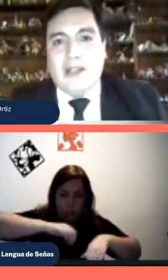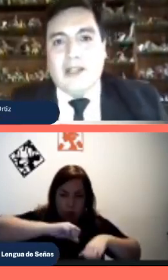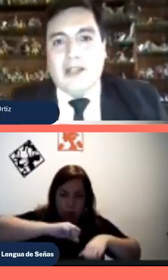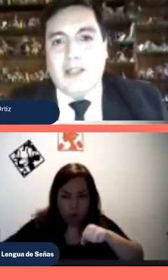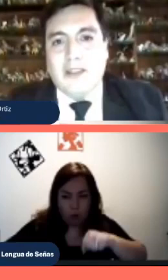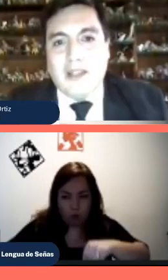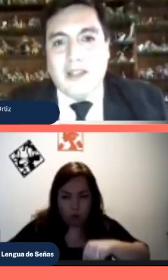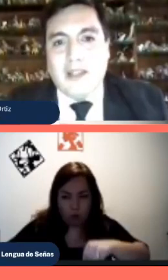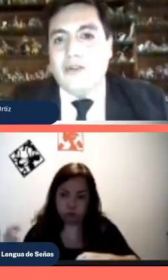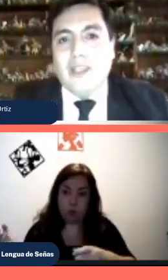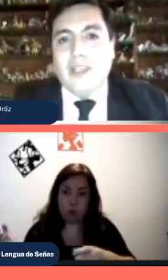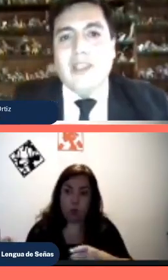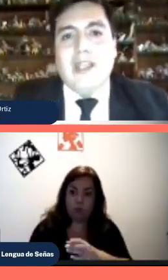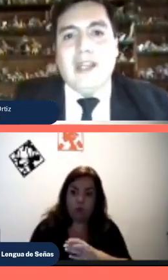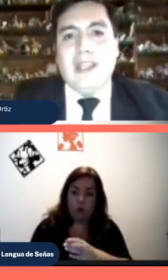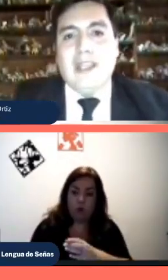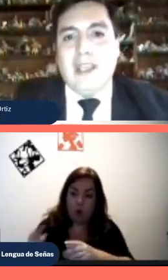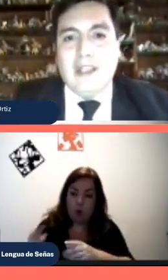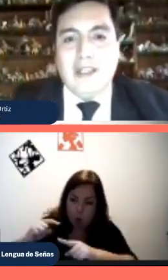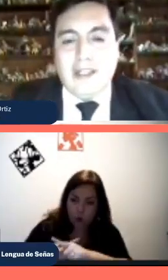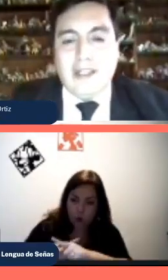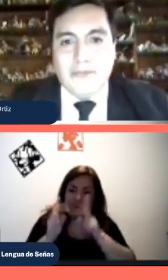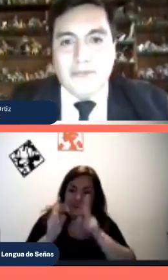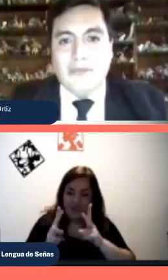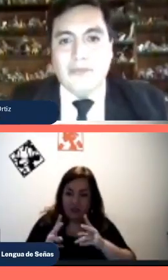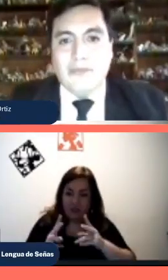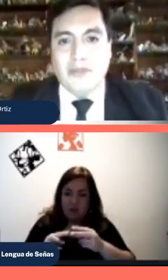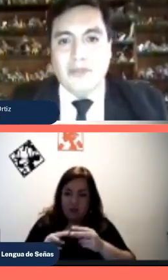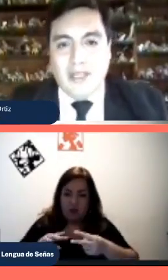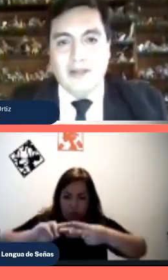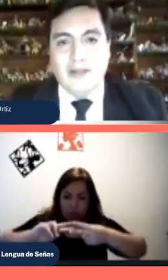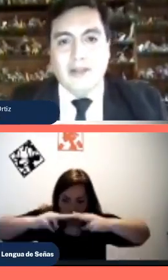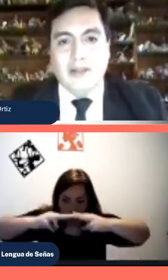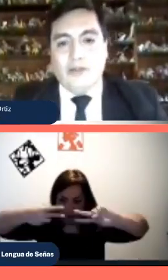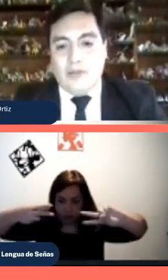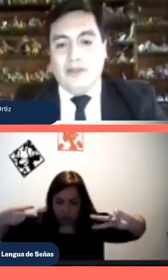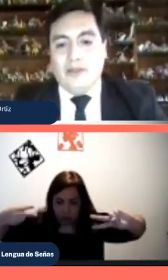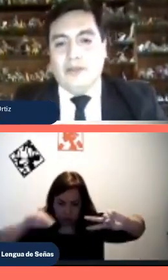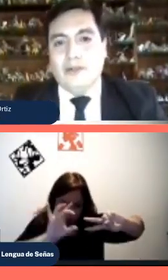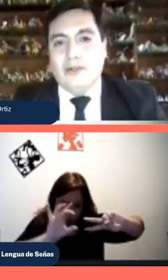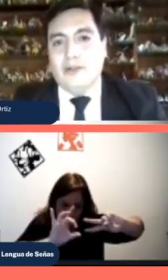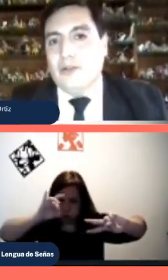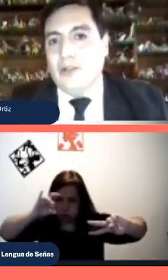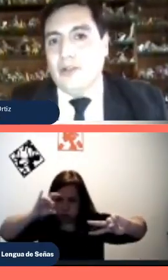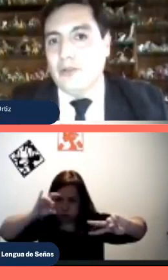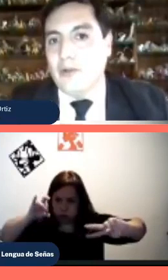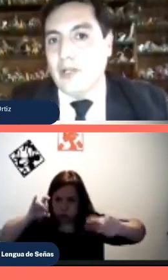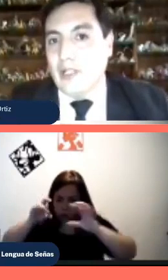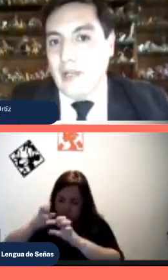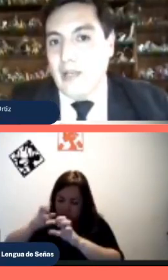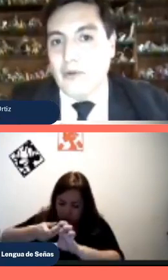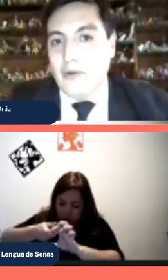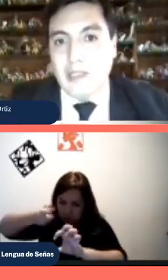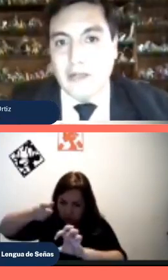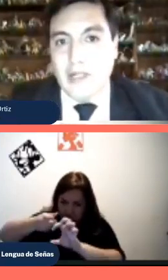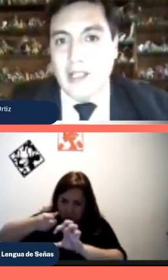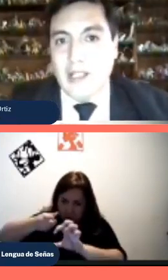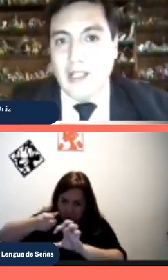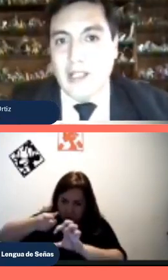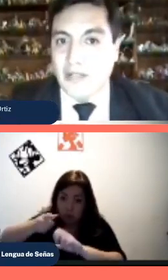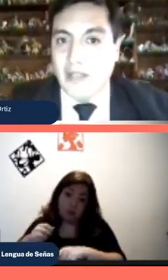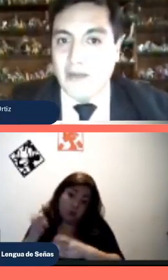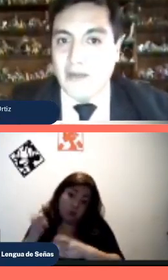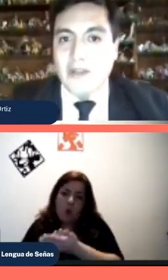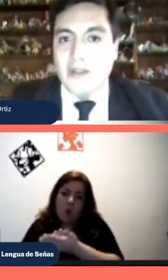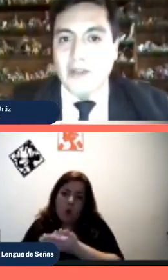a través de retroingeniería genética, o sea, tomando los dinosaurios que tenemos en nuestra actualidad, que son